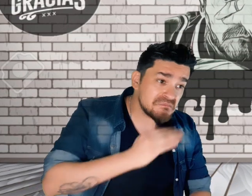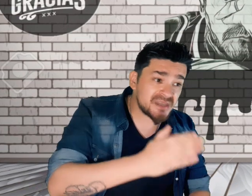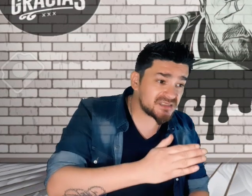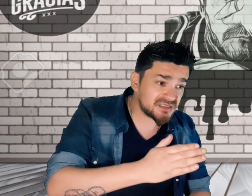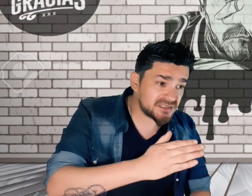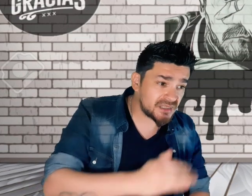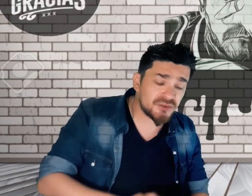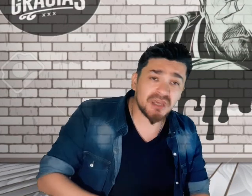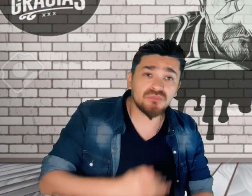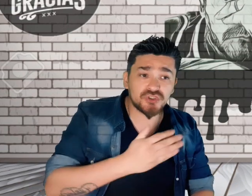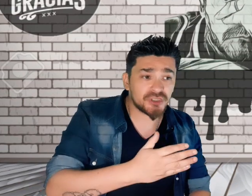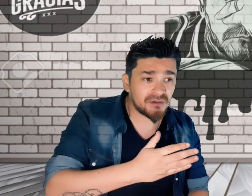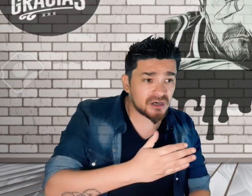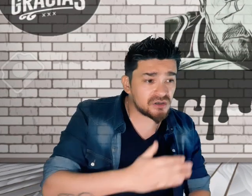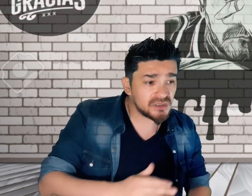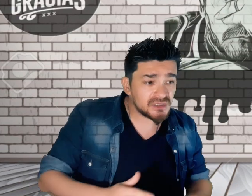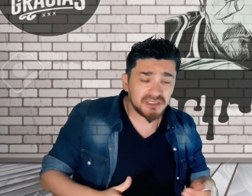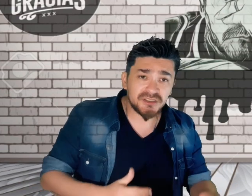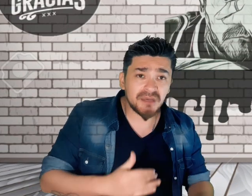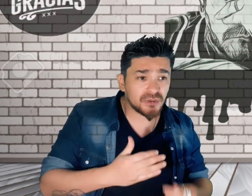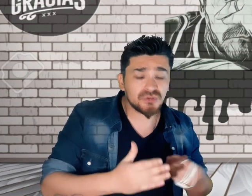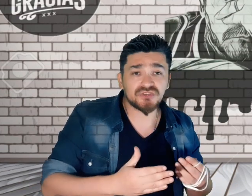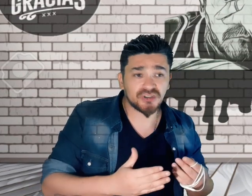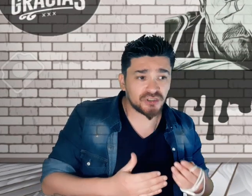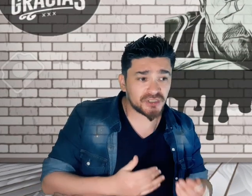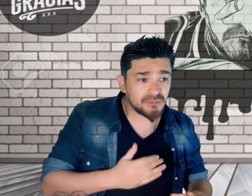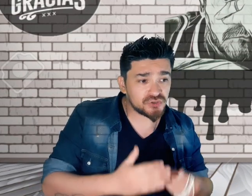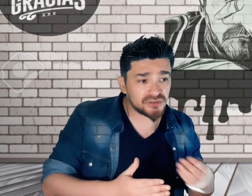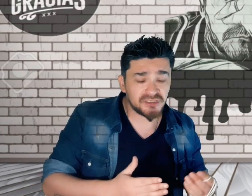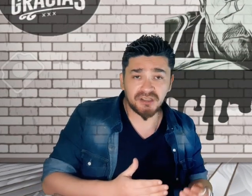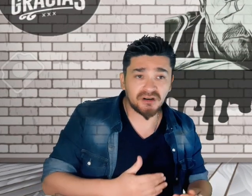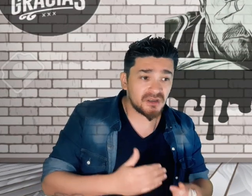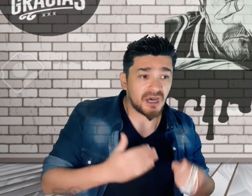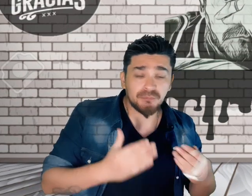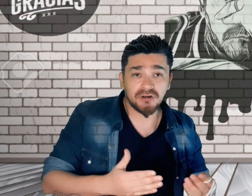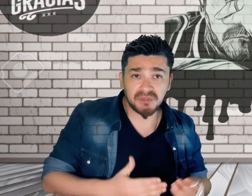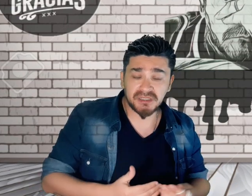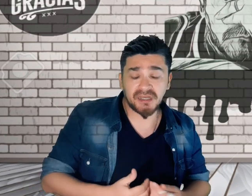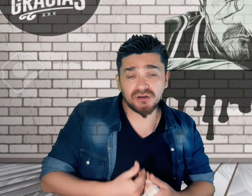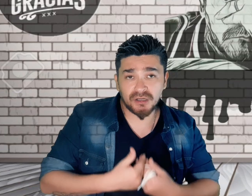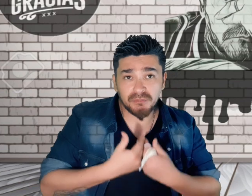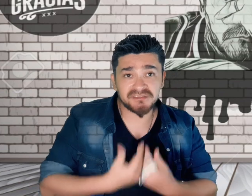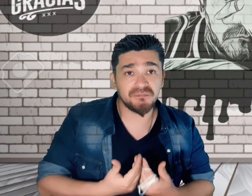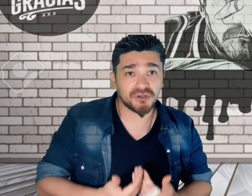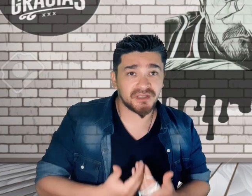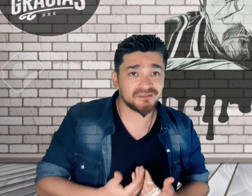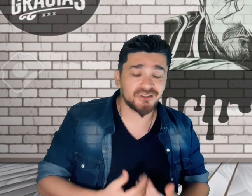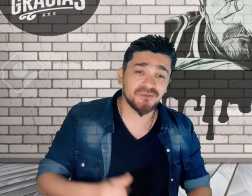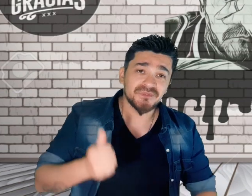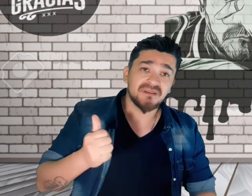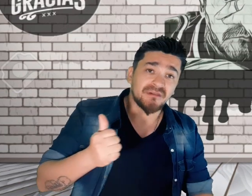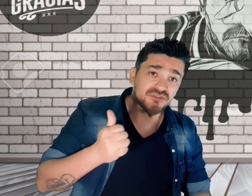gente más necesitada, trae mucho trabajo y trae producción, no trae mucho dinero al pueblo mexicano, que es lo más